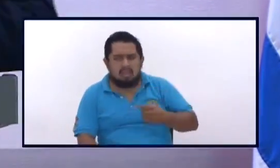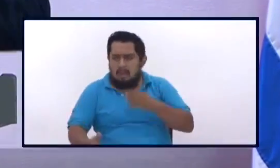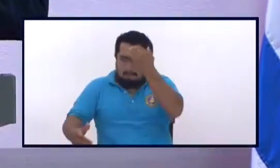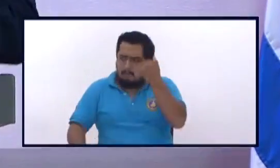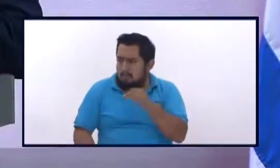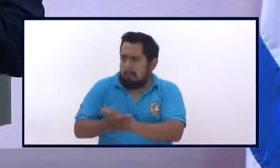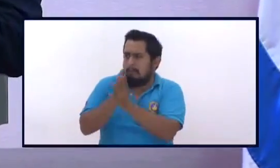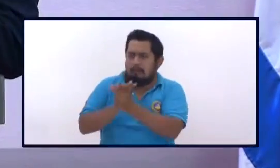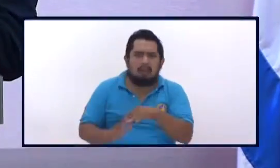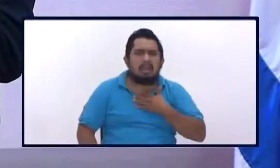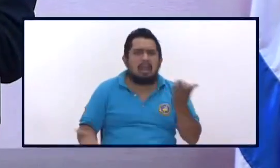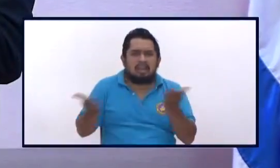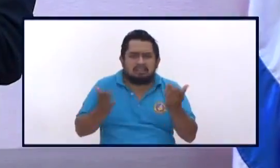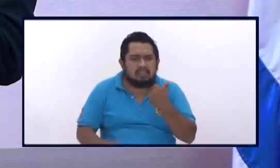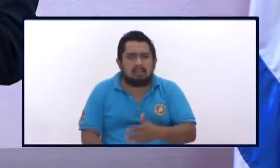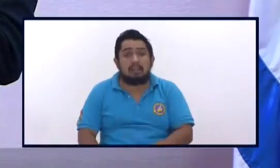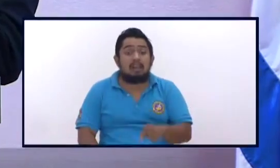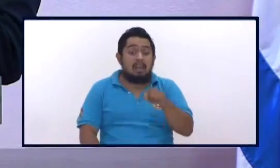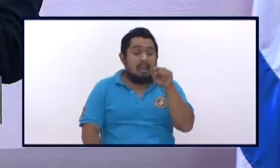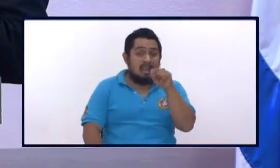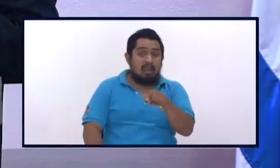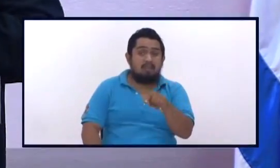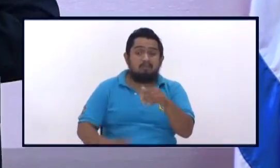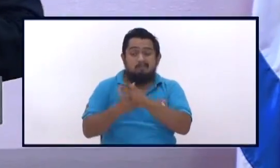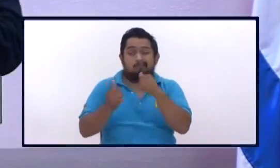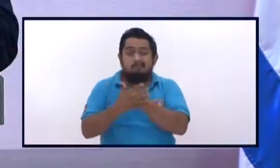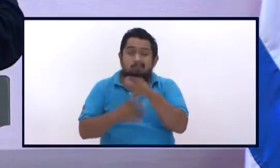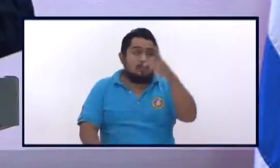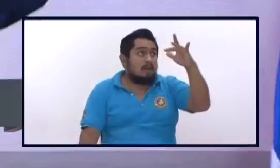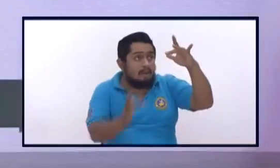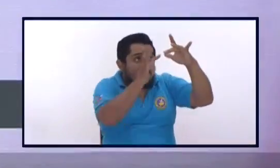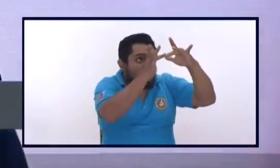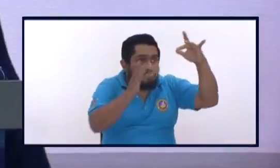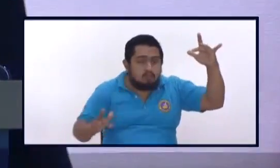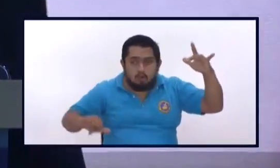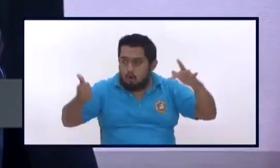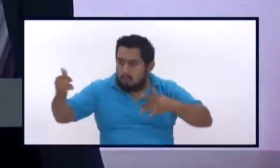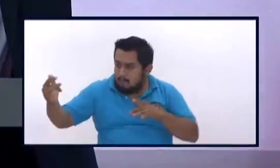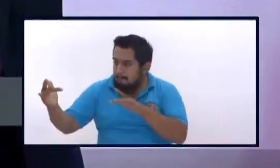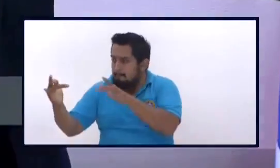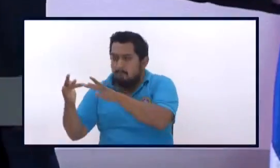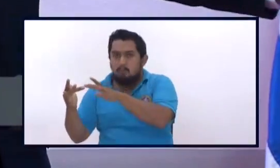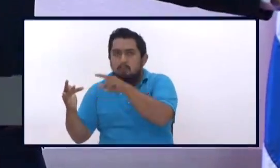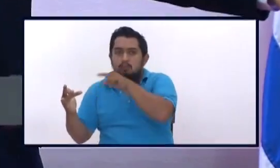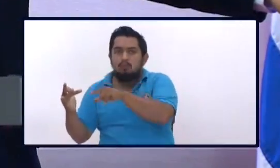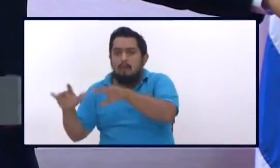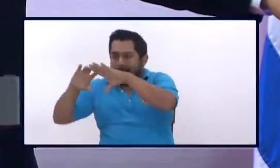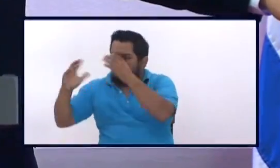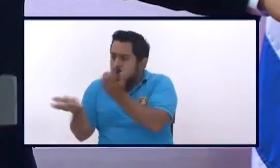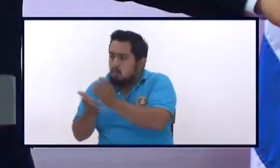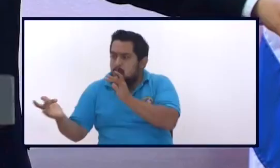cosa siempre es de patata papá aita de alejaste de dios y te conectas te con la mafia